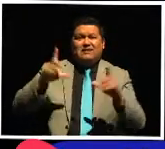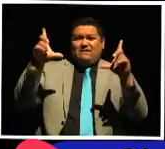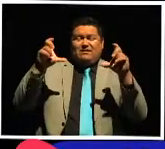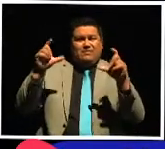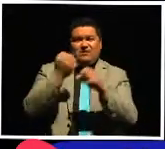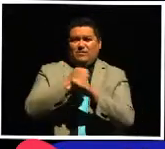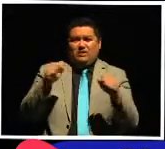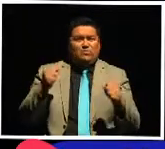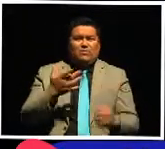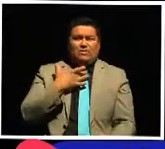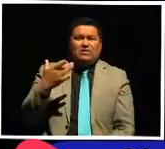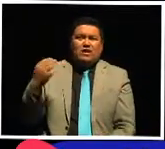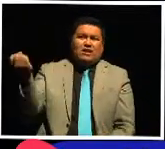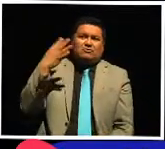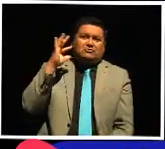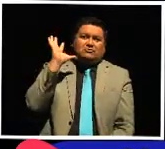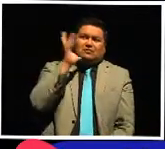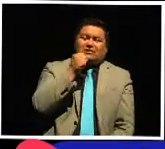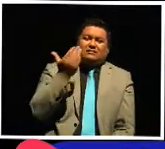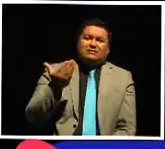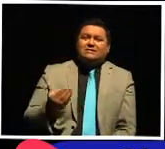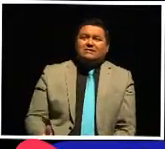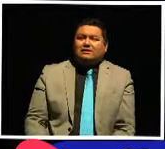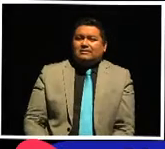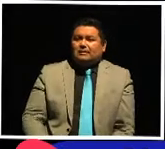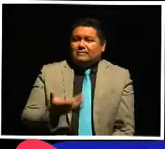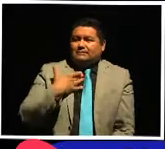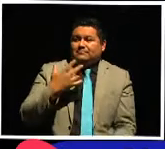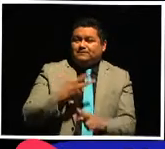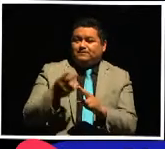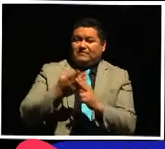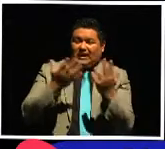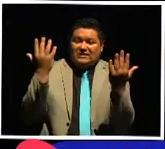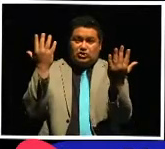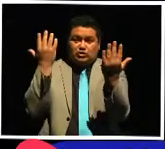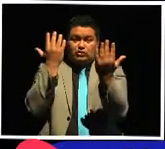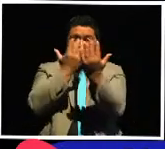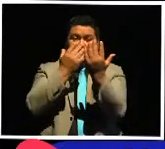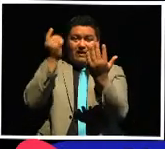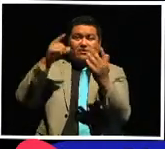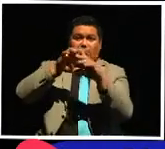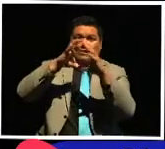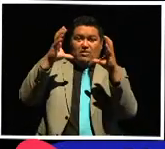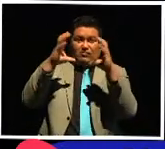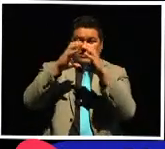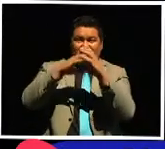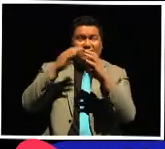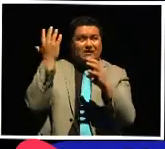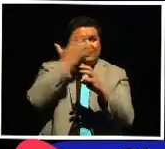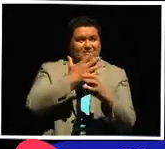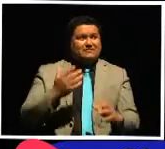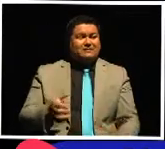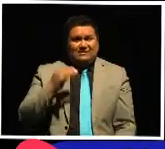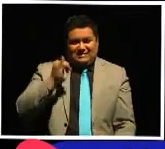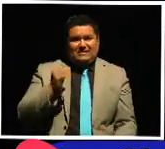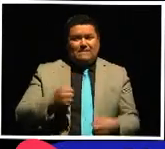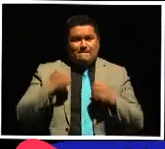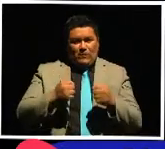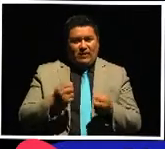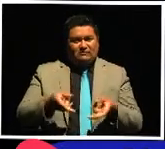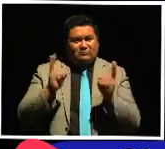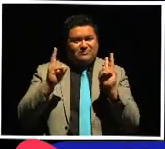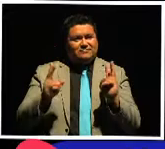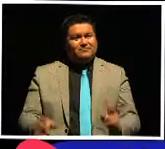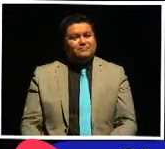de un agujero negro porque no emiten luz. Pero para hacer una imagen de la sombra de un agujero negro, sí. Porque